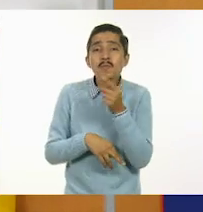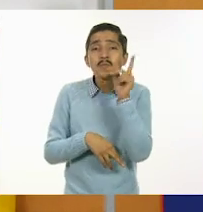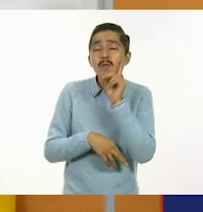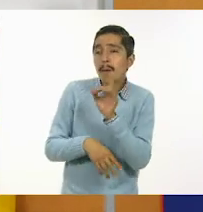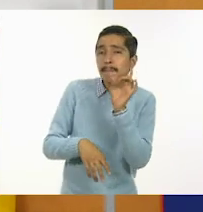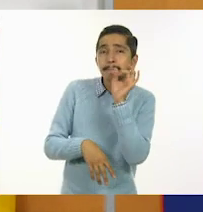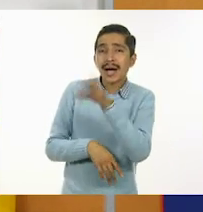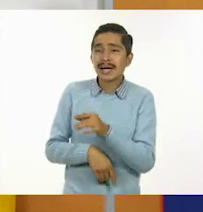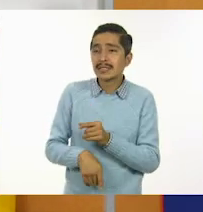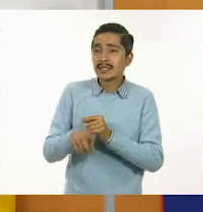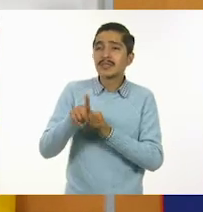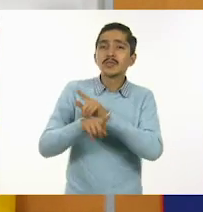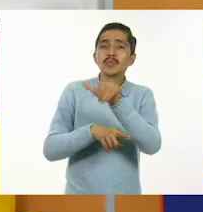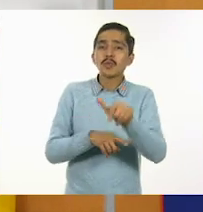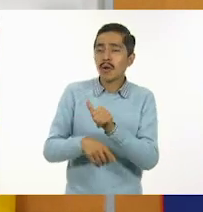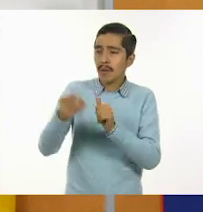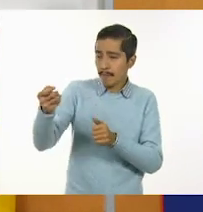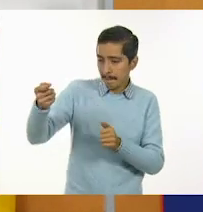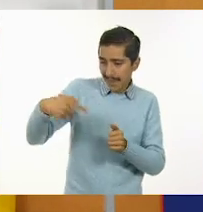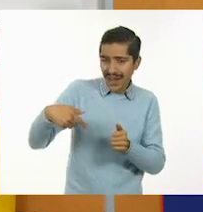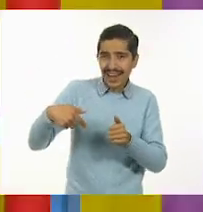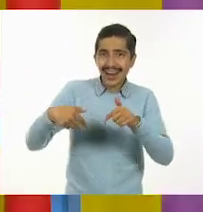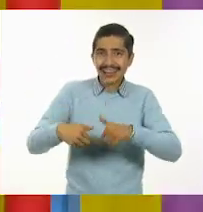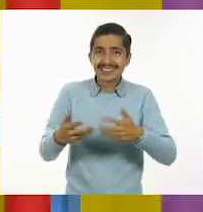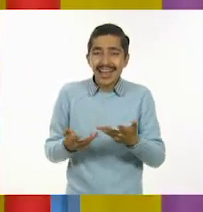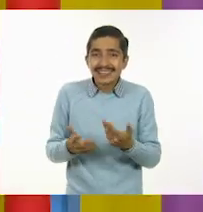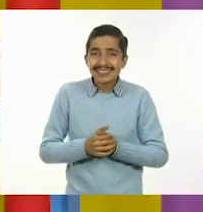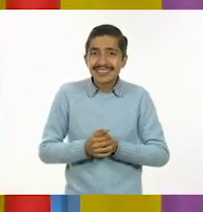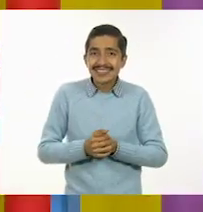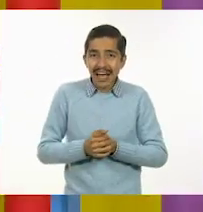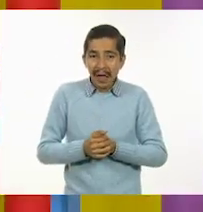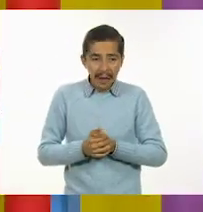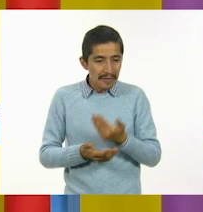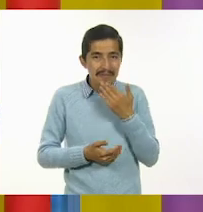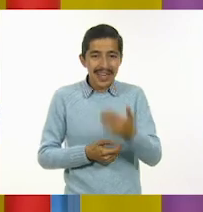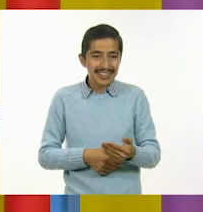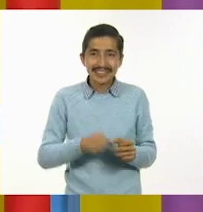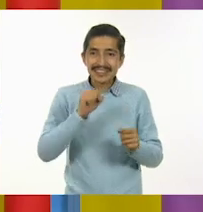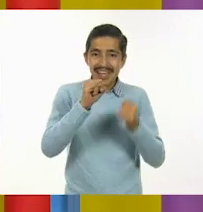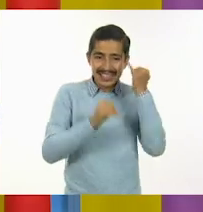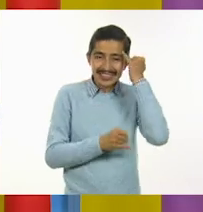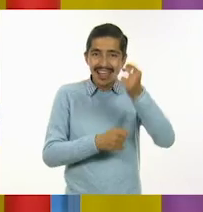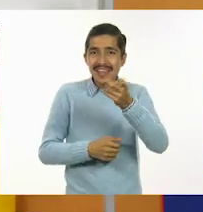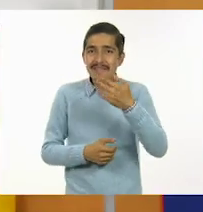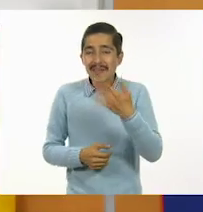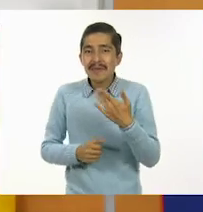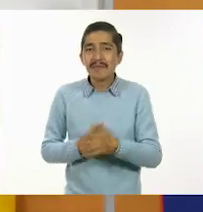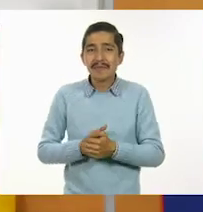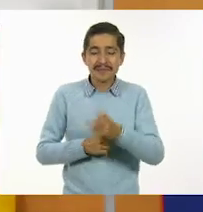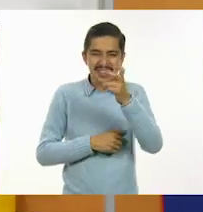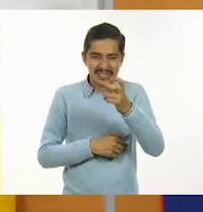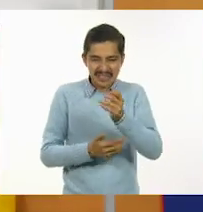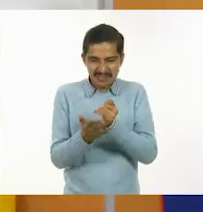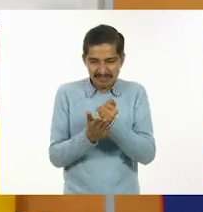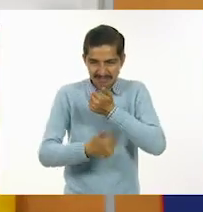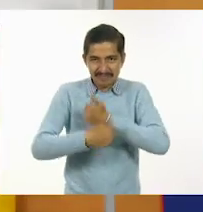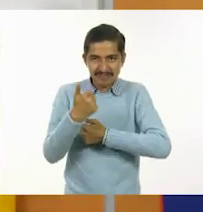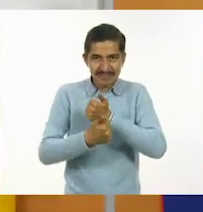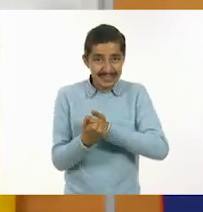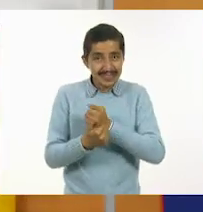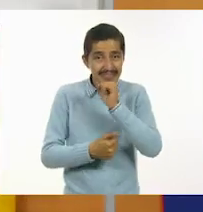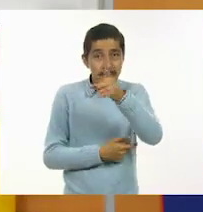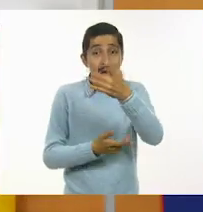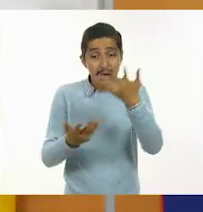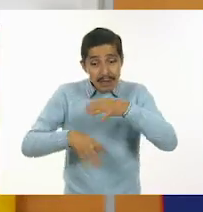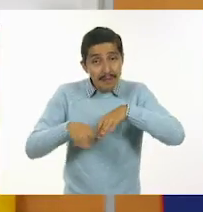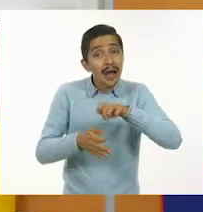que ellos nos las hagan llegar a nosotros y a Filindrín. ¿Qué te parece? ¡Ay, está perfecta esa idea! Ya está, pues entonces ese es el reto. Amiguitos, pónganse